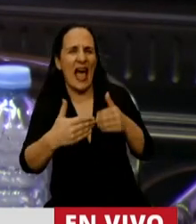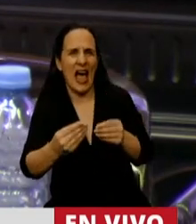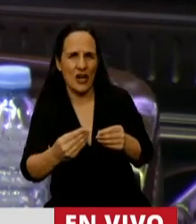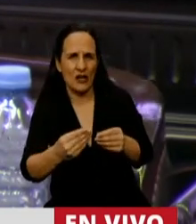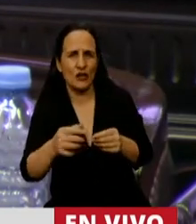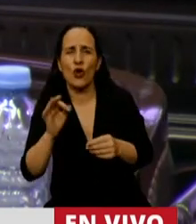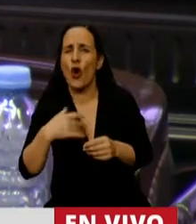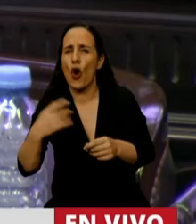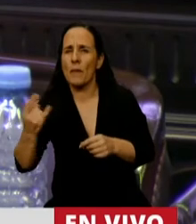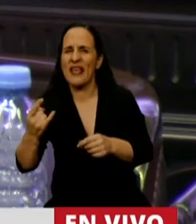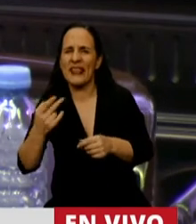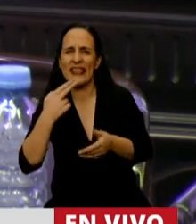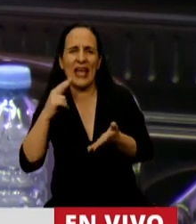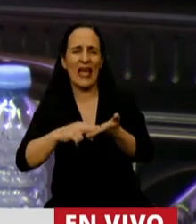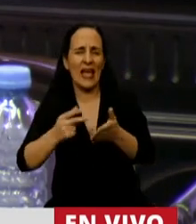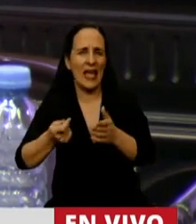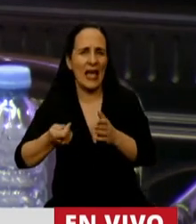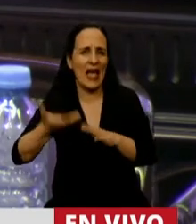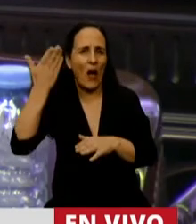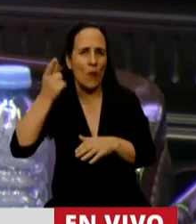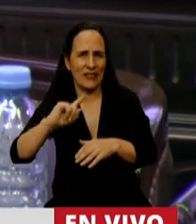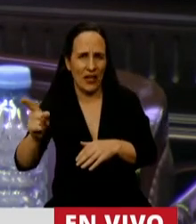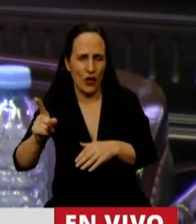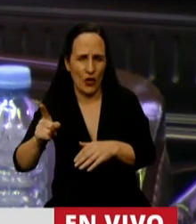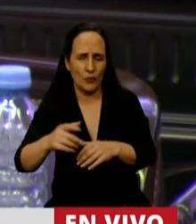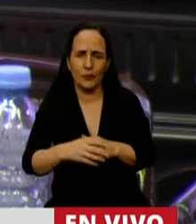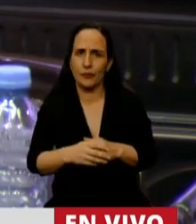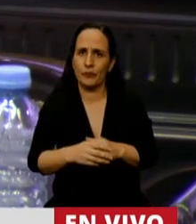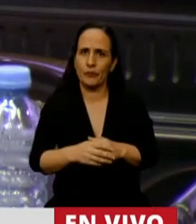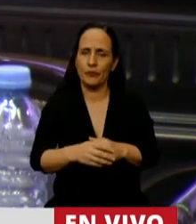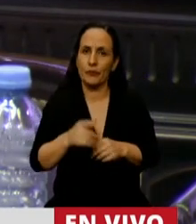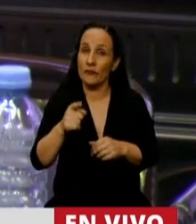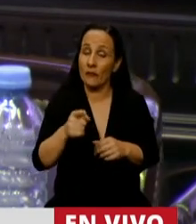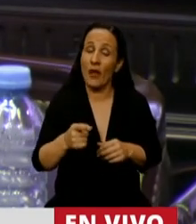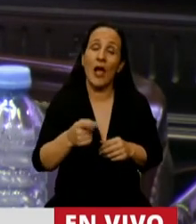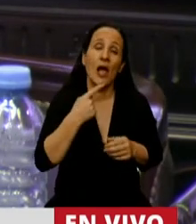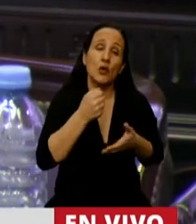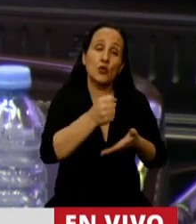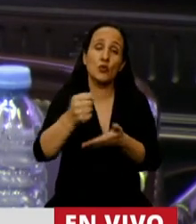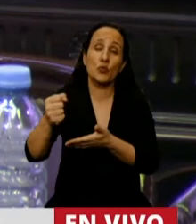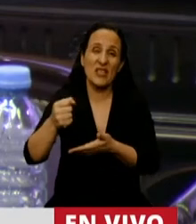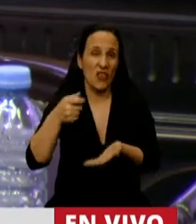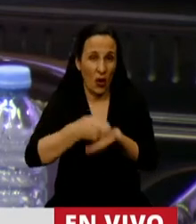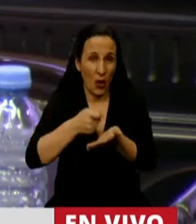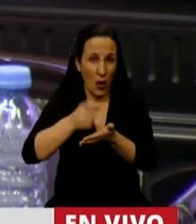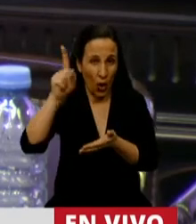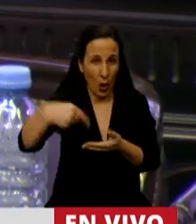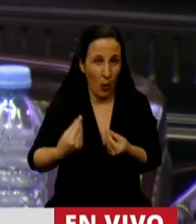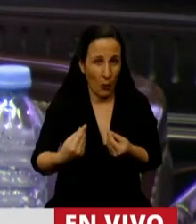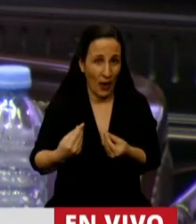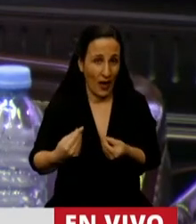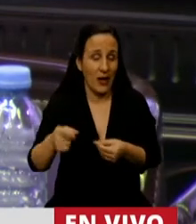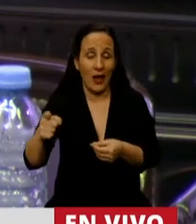habrá aumento tarifario en conclusión esta fiesta de subsidios sin planificación una vez más la va a pagar el sector productivo y la clase media